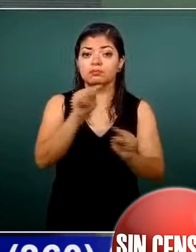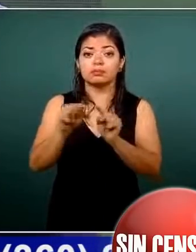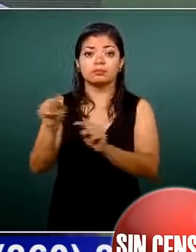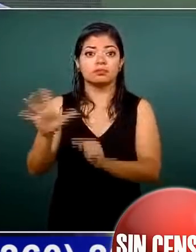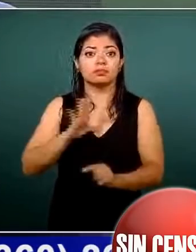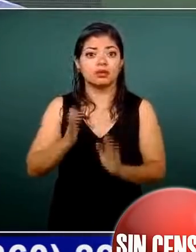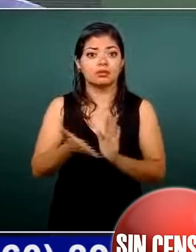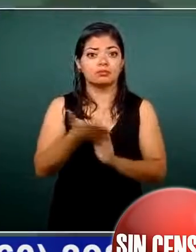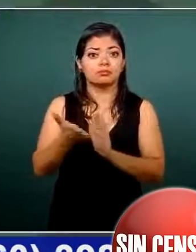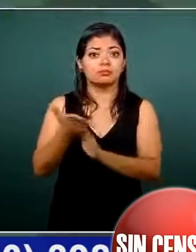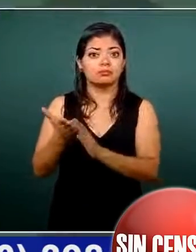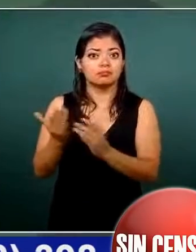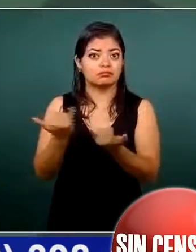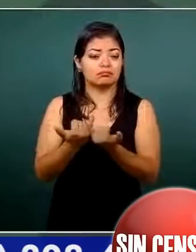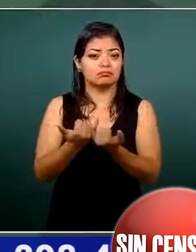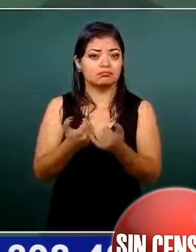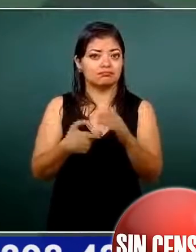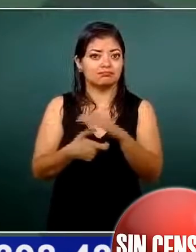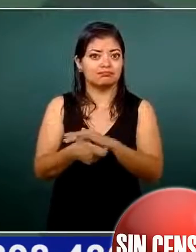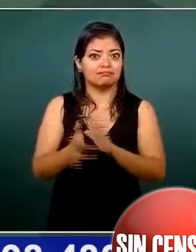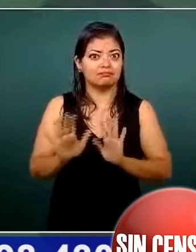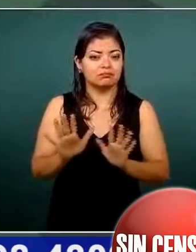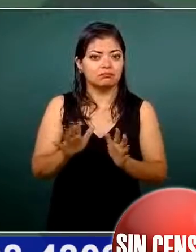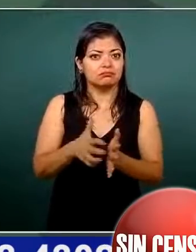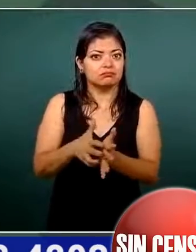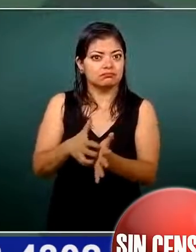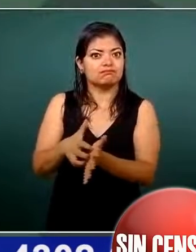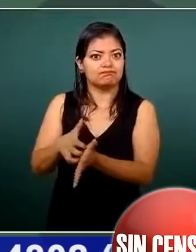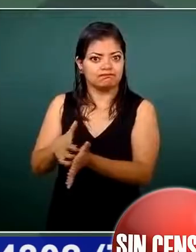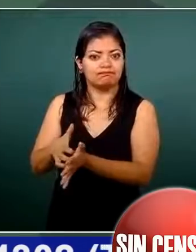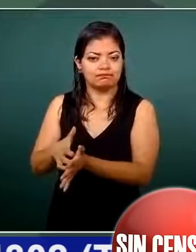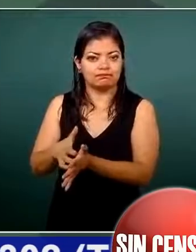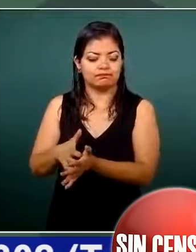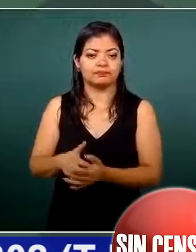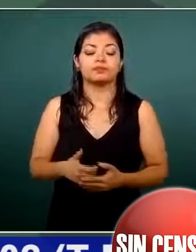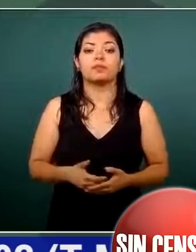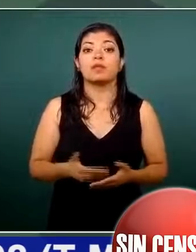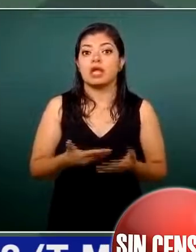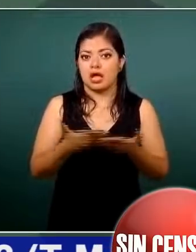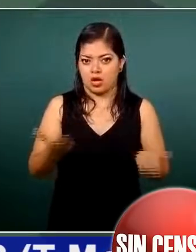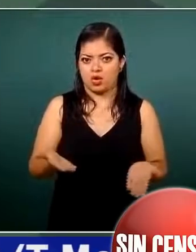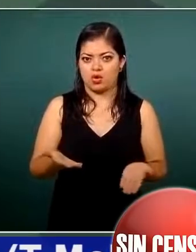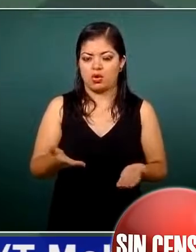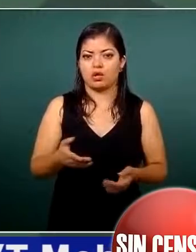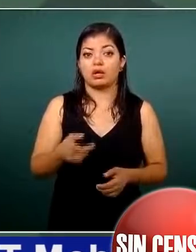Entonces, en el caso de los estados, están haciendo un esfuerzo